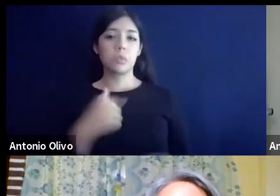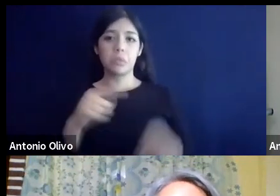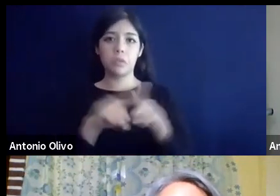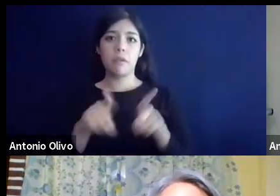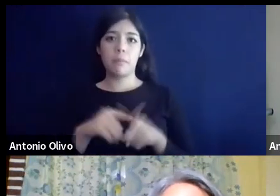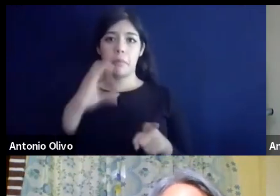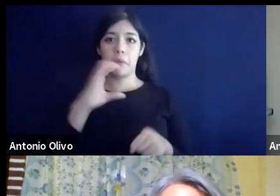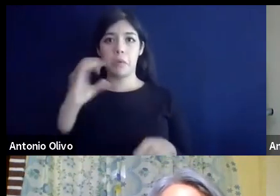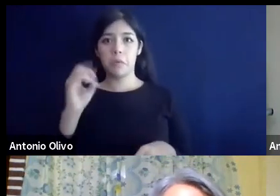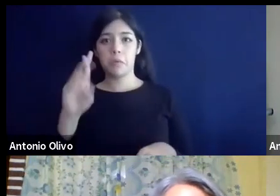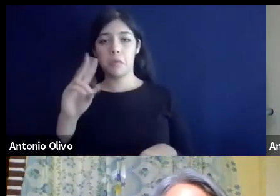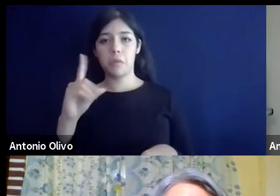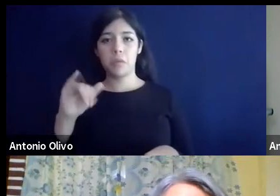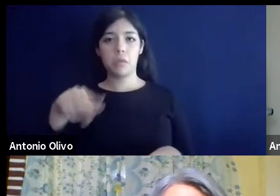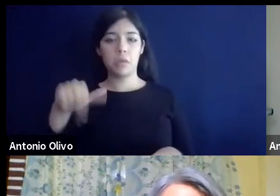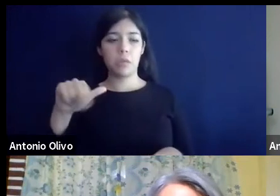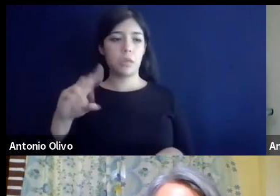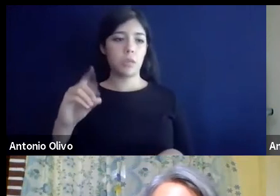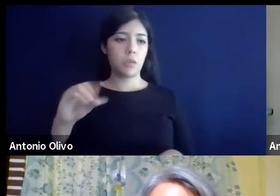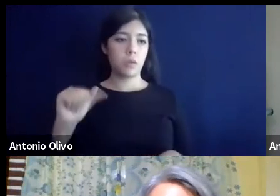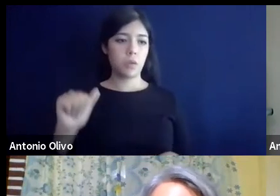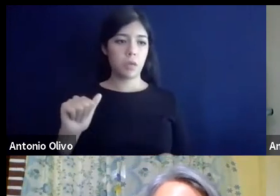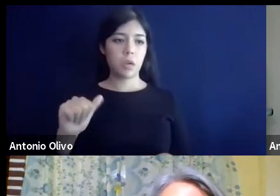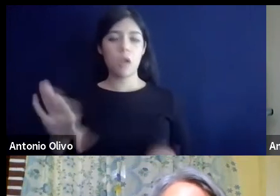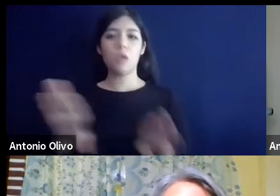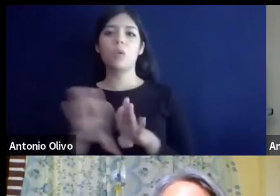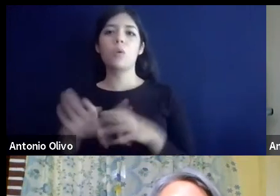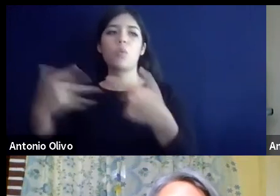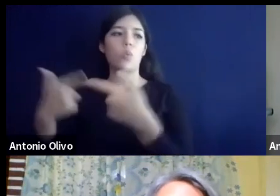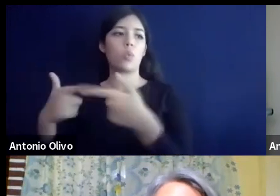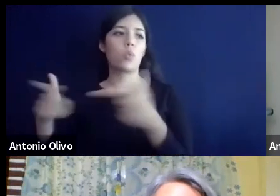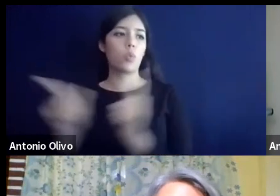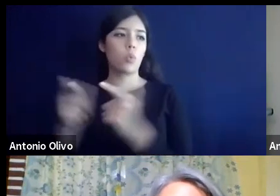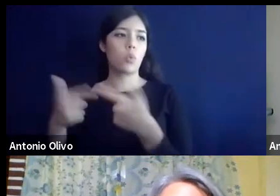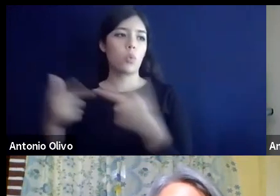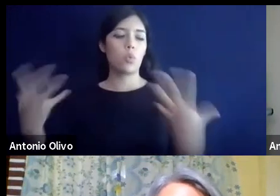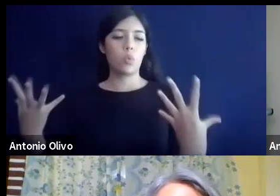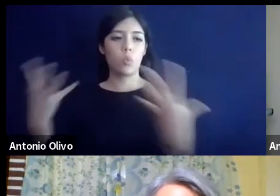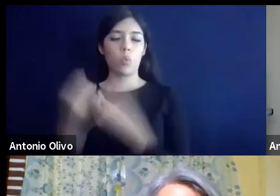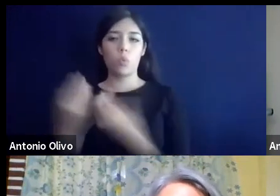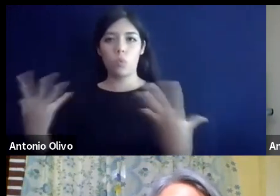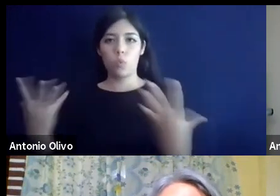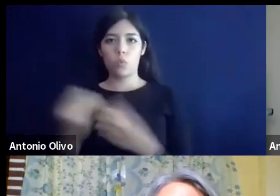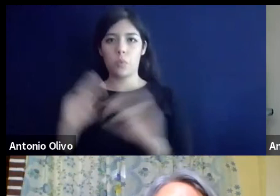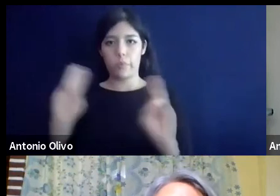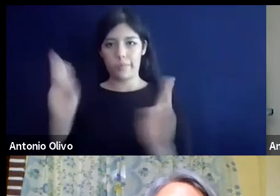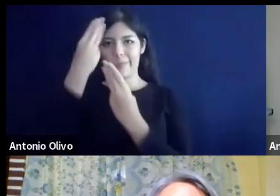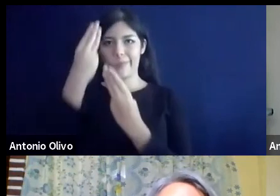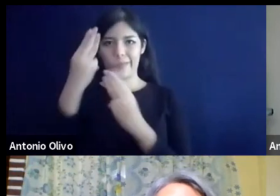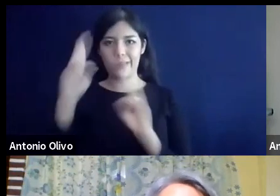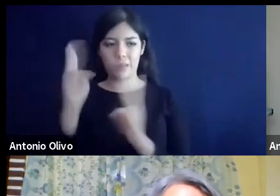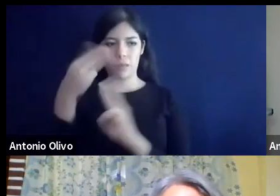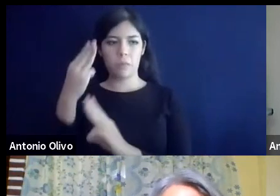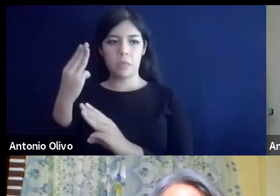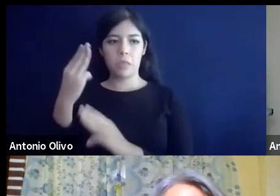llama Fraternidad Cristiana de Personas con Discapacidad. Es un movimiento a nivel internacional. A mí me tocó coordinar México